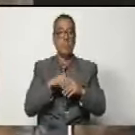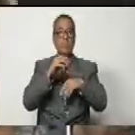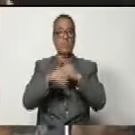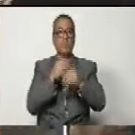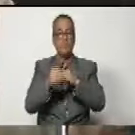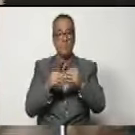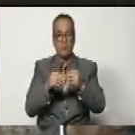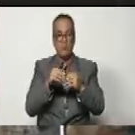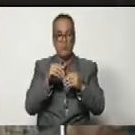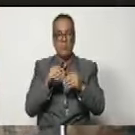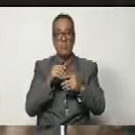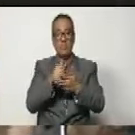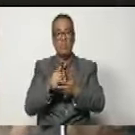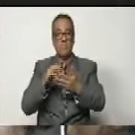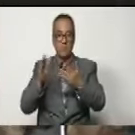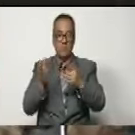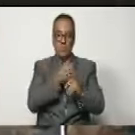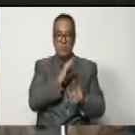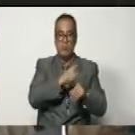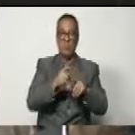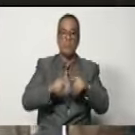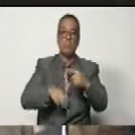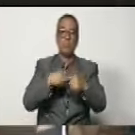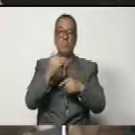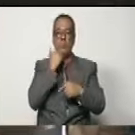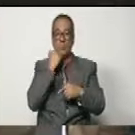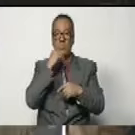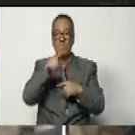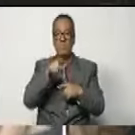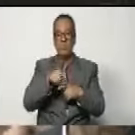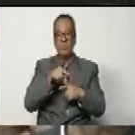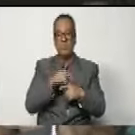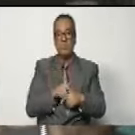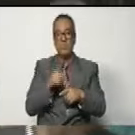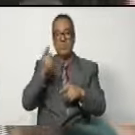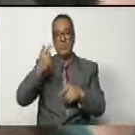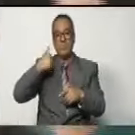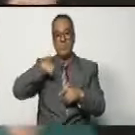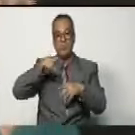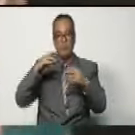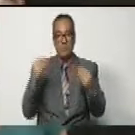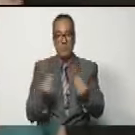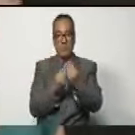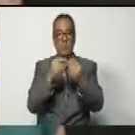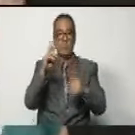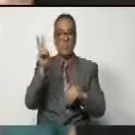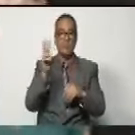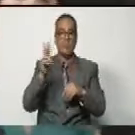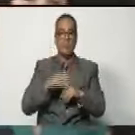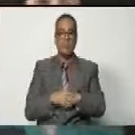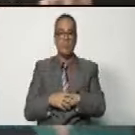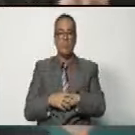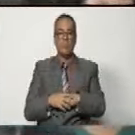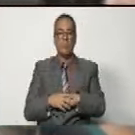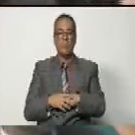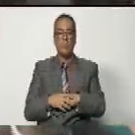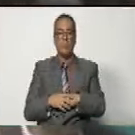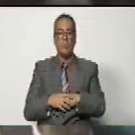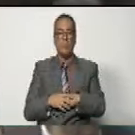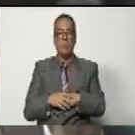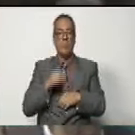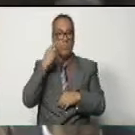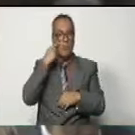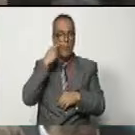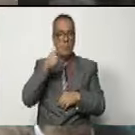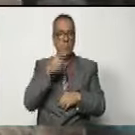que implica esa agresión ante la proximidad geoestratégica que tiene con Venezuela. Y